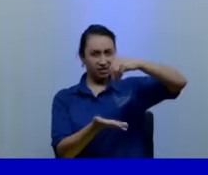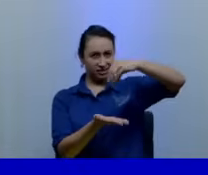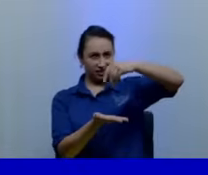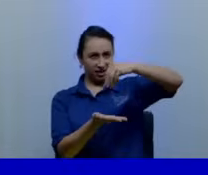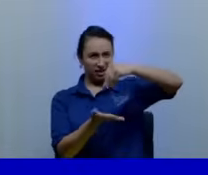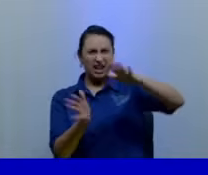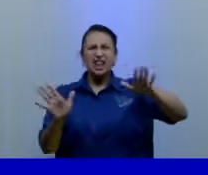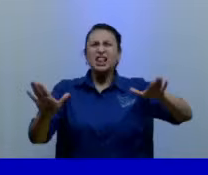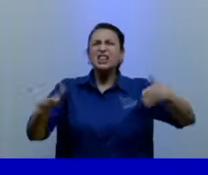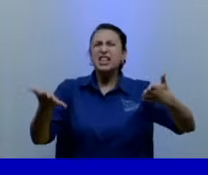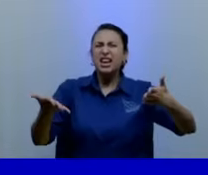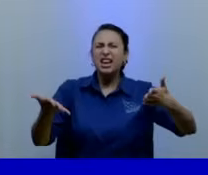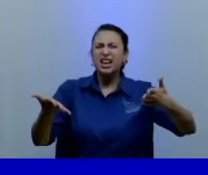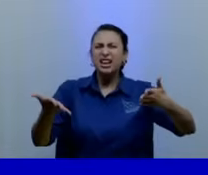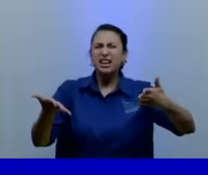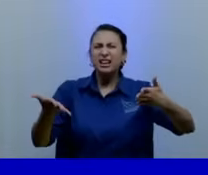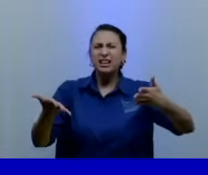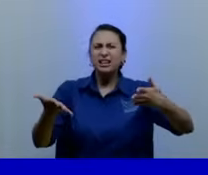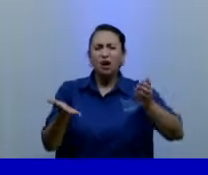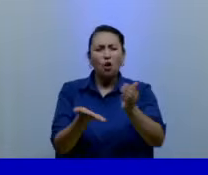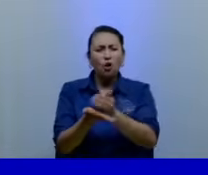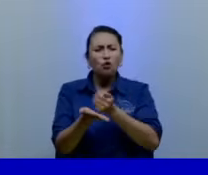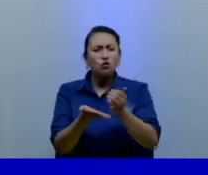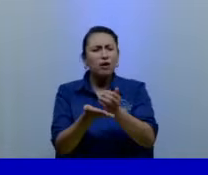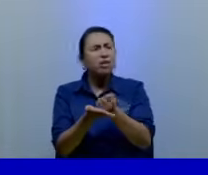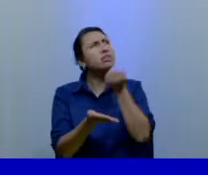¿Qué es ofrendar?